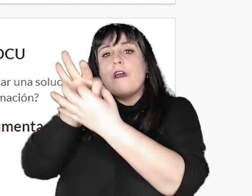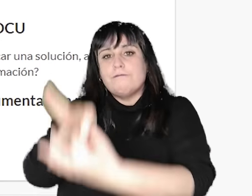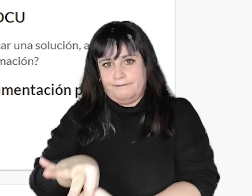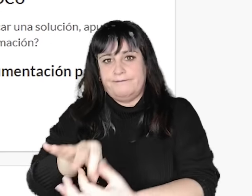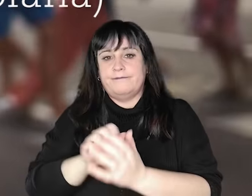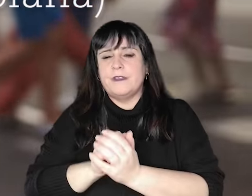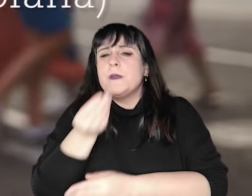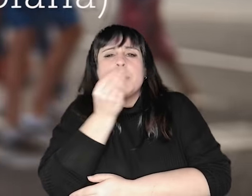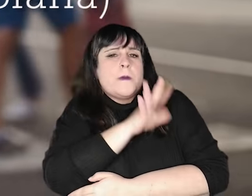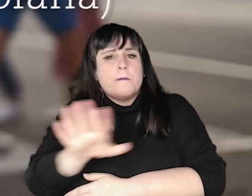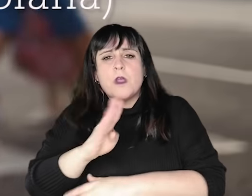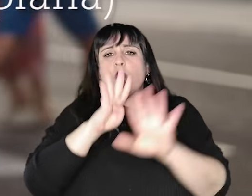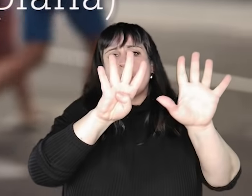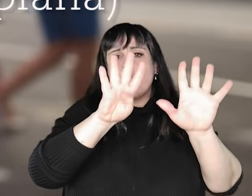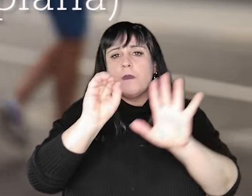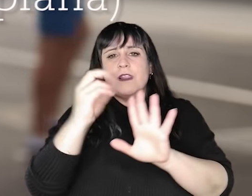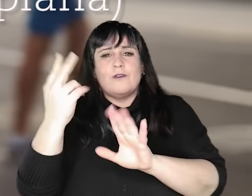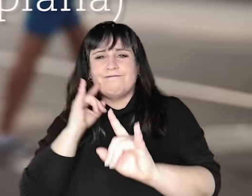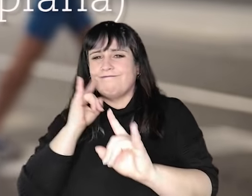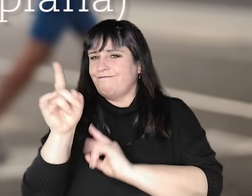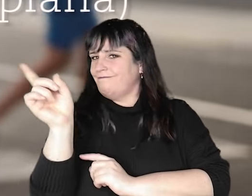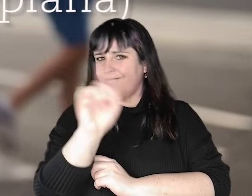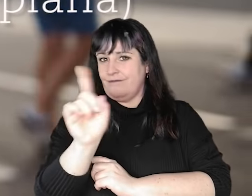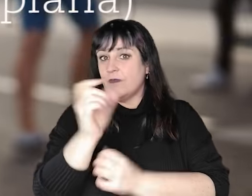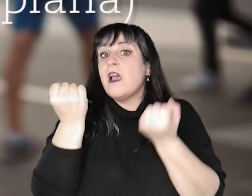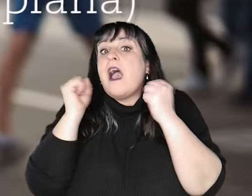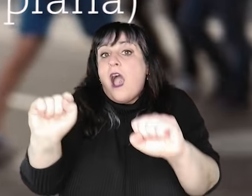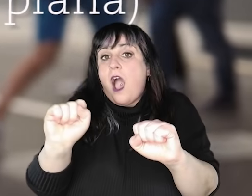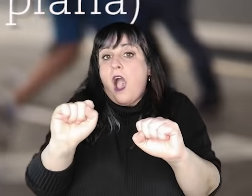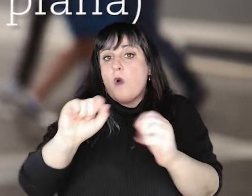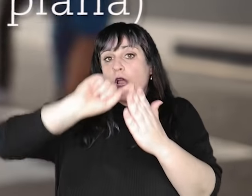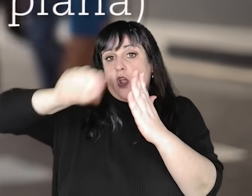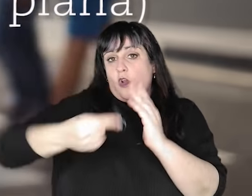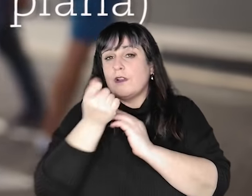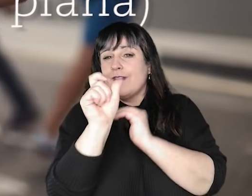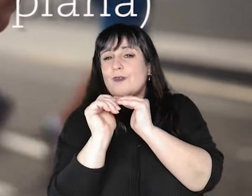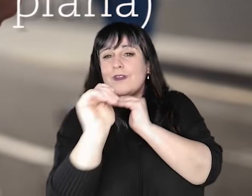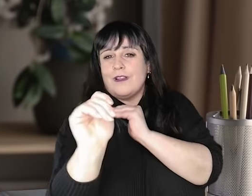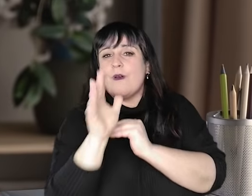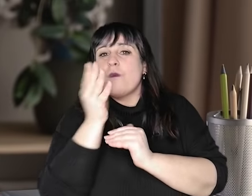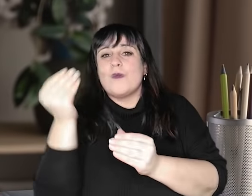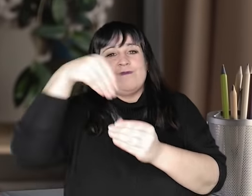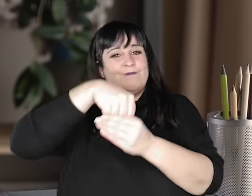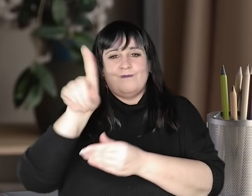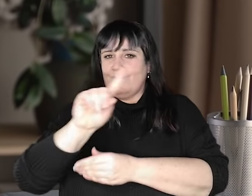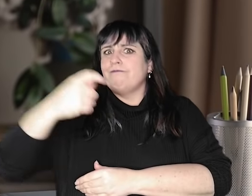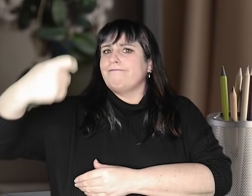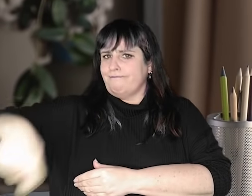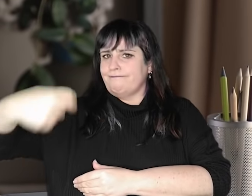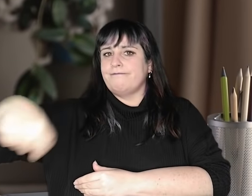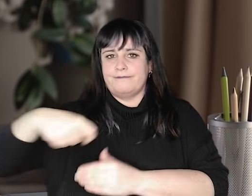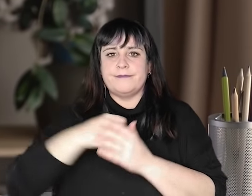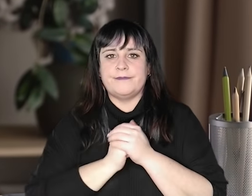geográfico mejor no llames a un 902 ni siquiera si tienes contratada no están